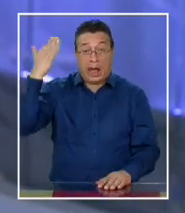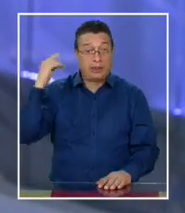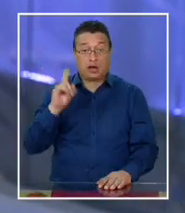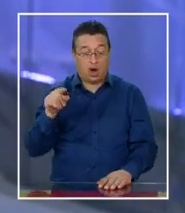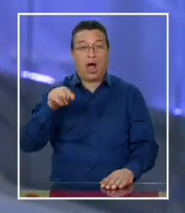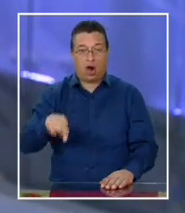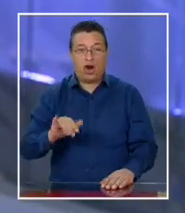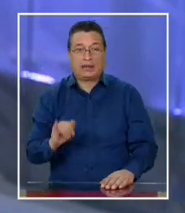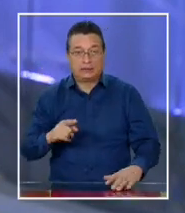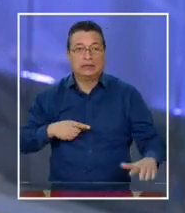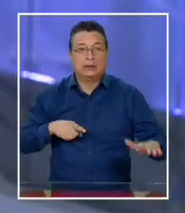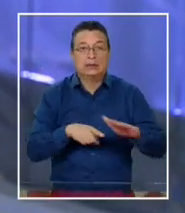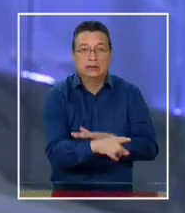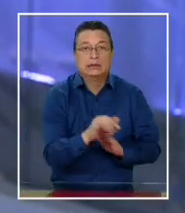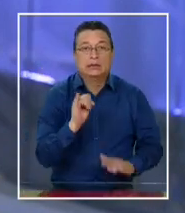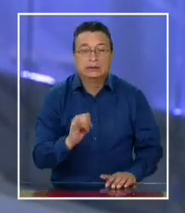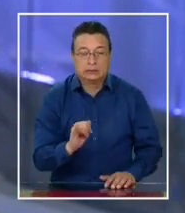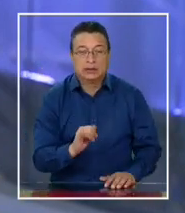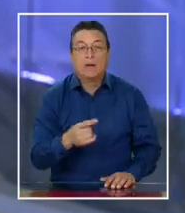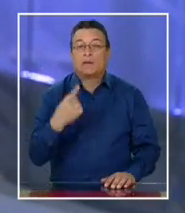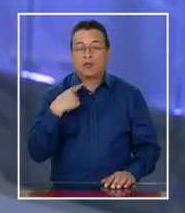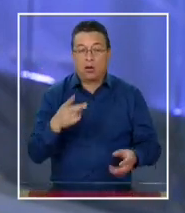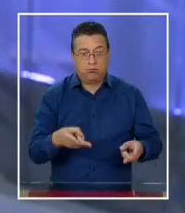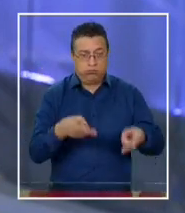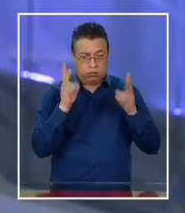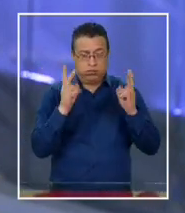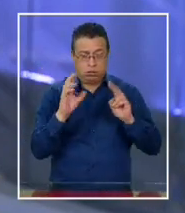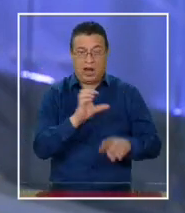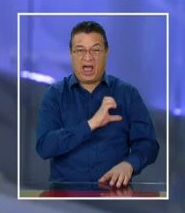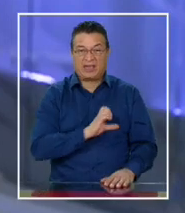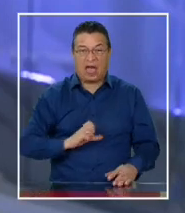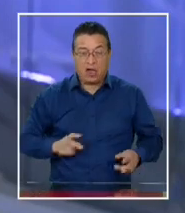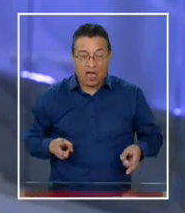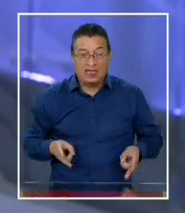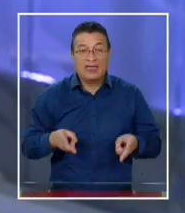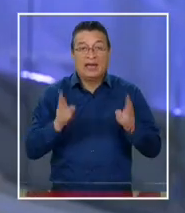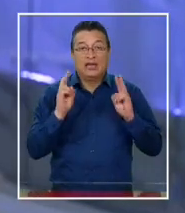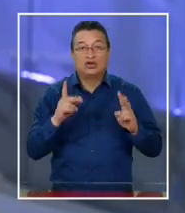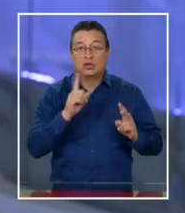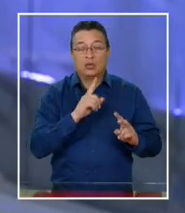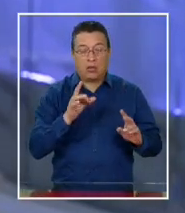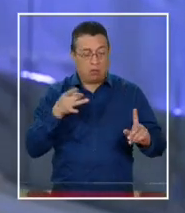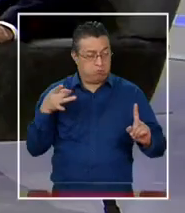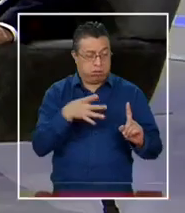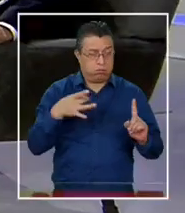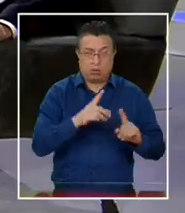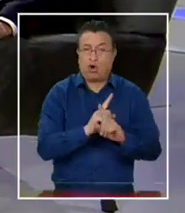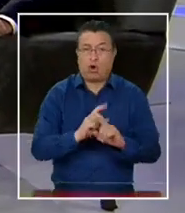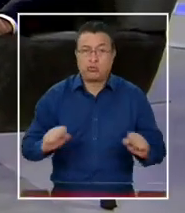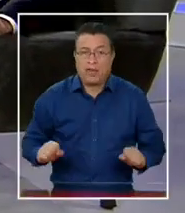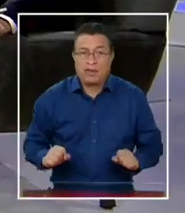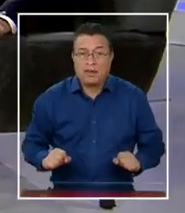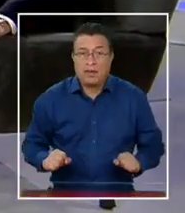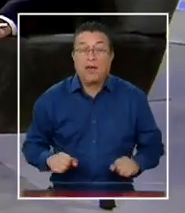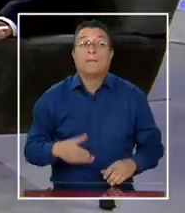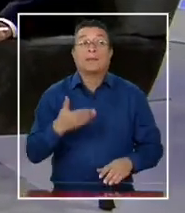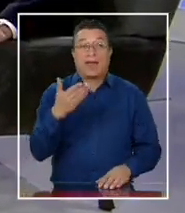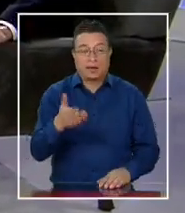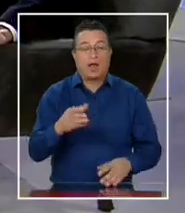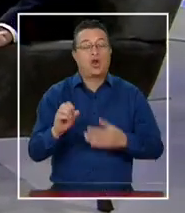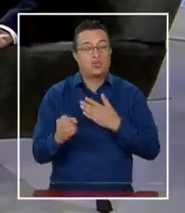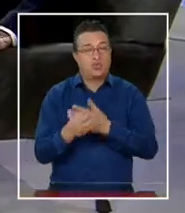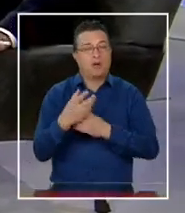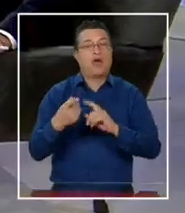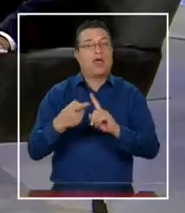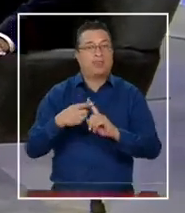ahora se metieron porque obviamente no hay que permitir que el estado de derecho no sea se vulnere entonces ahí viene un nuevo